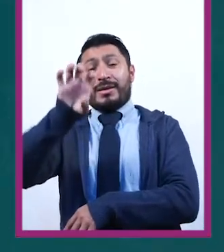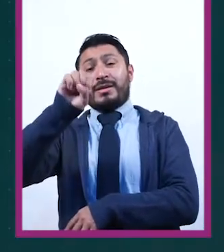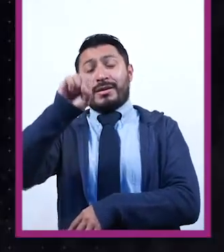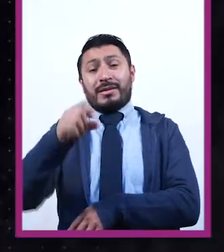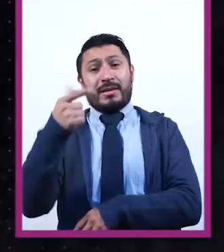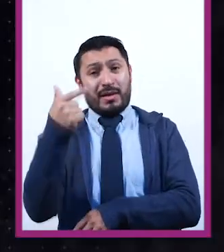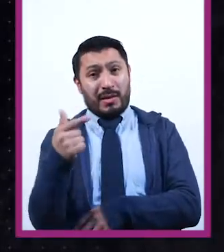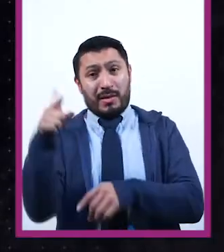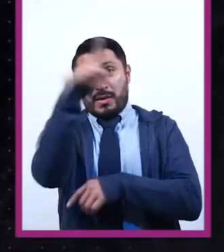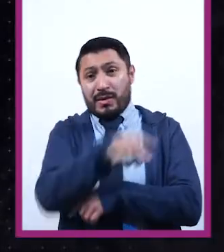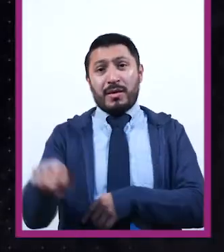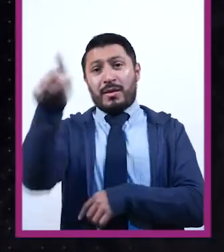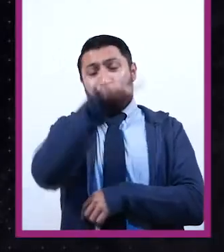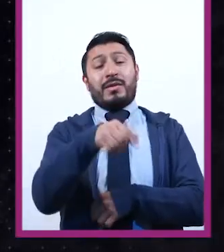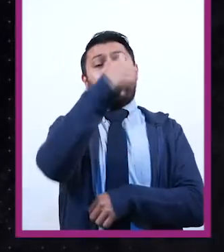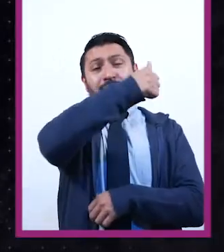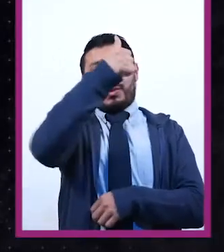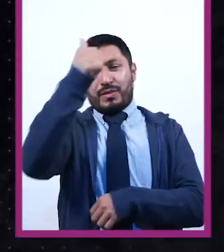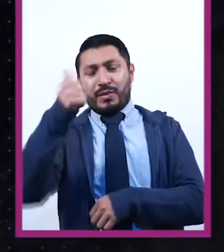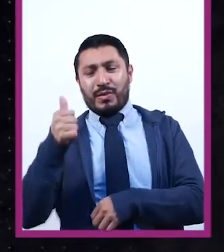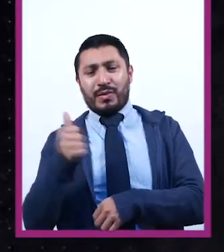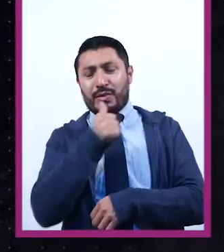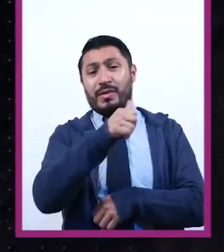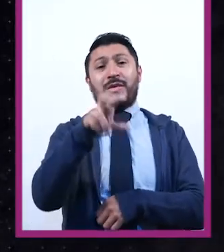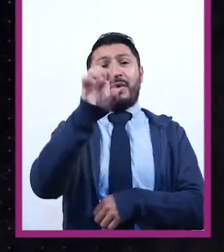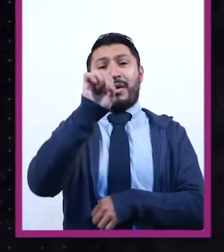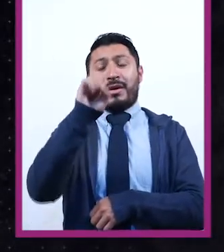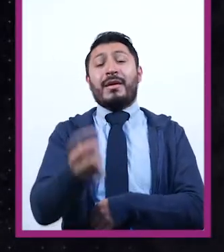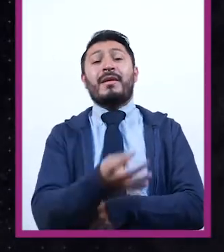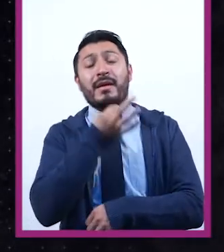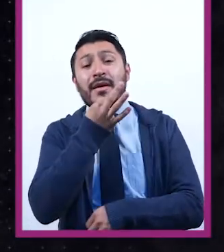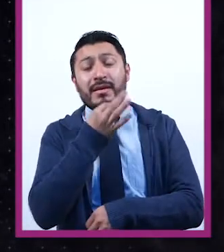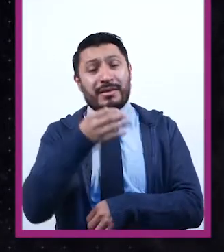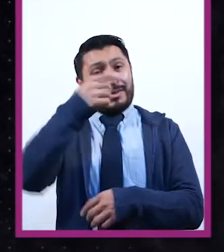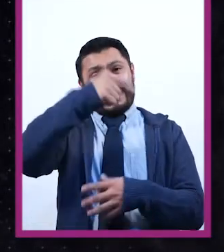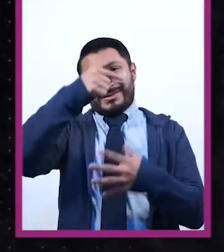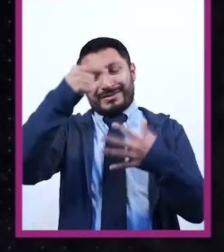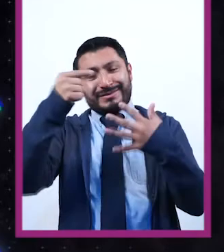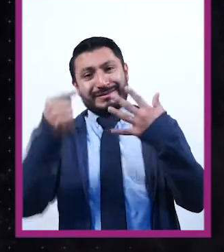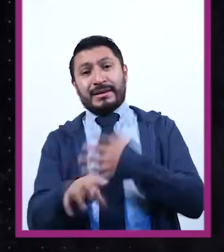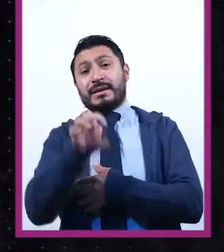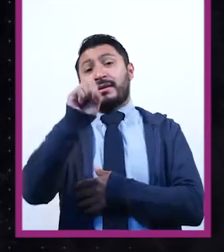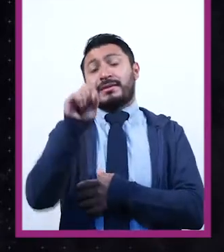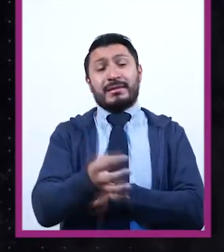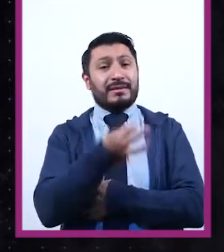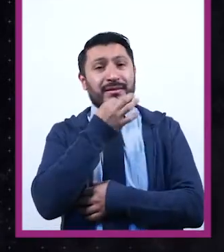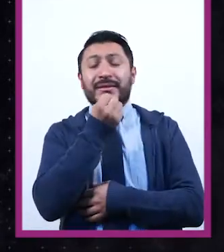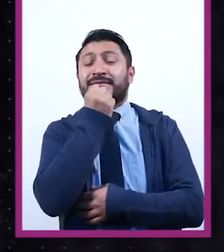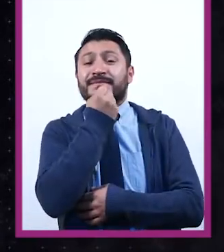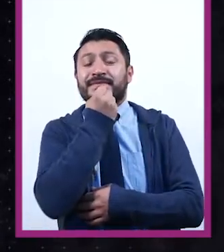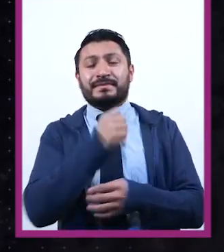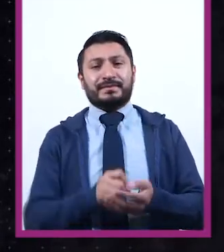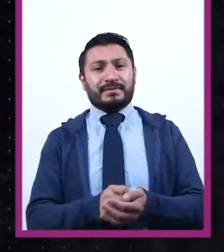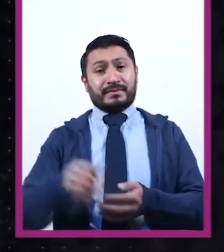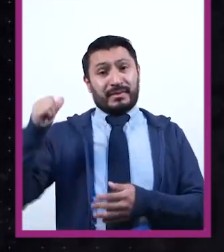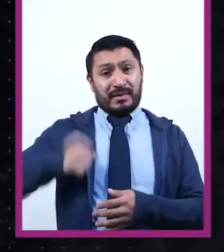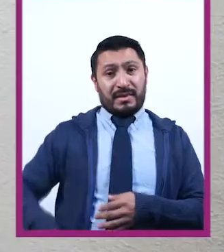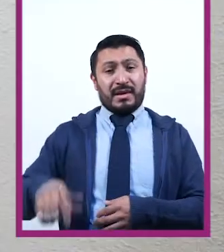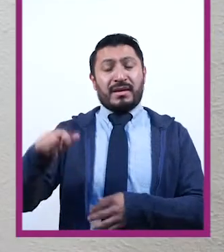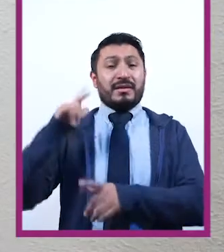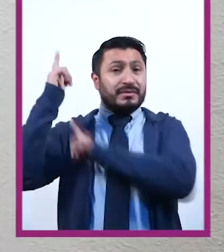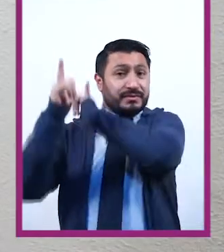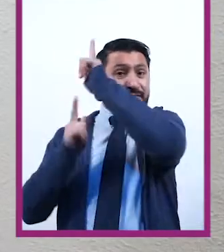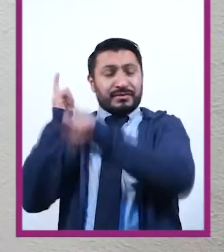los 360 grados de un círculo. Cada grado se dividió en 60 minutos y estos en 60